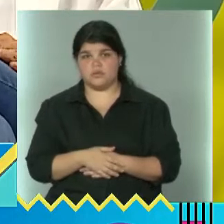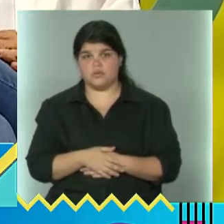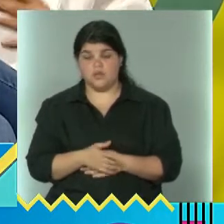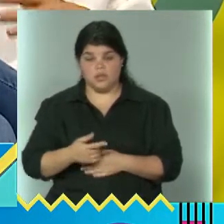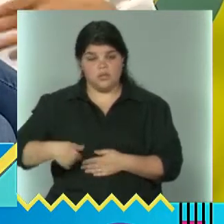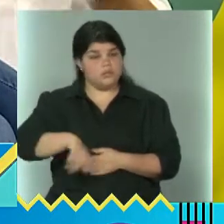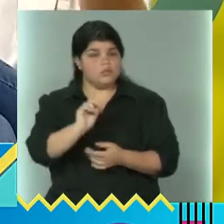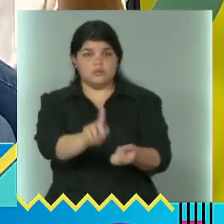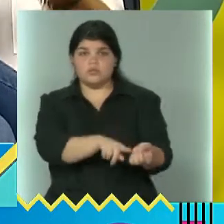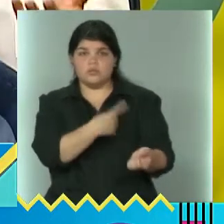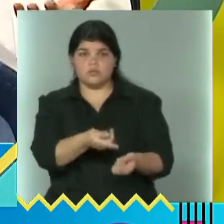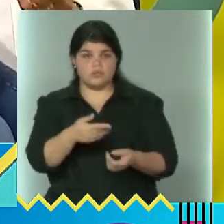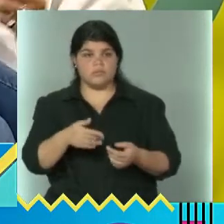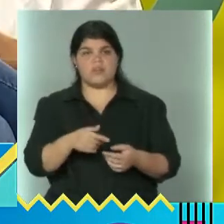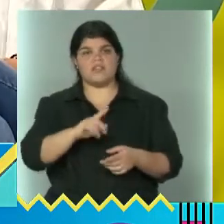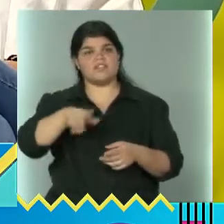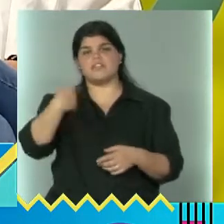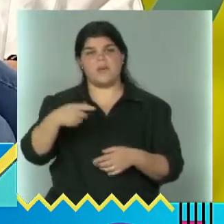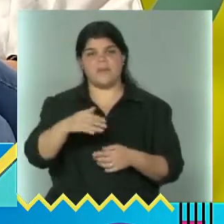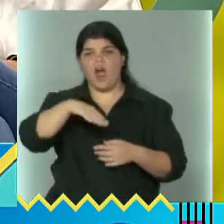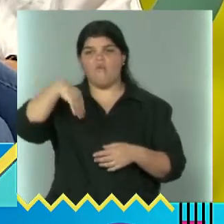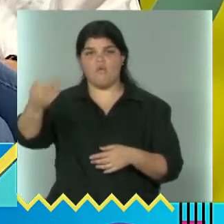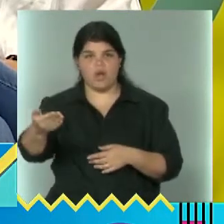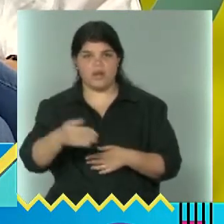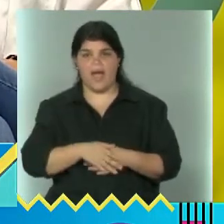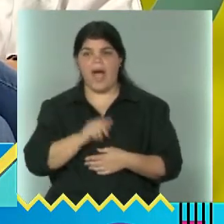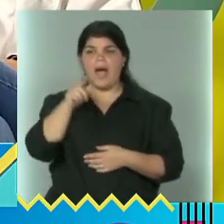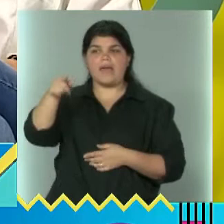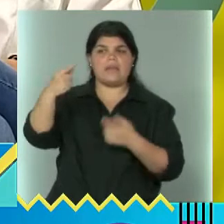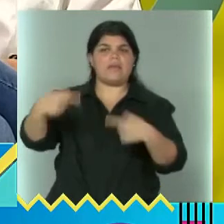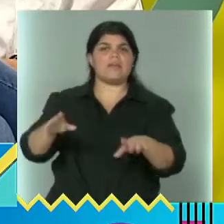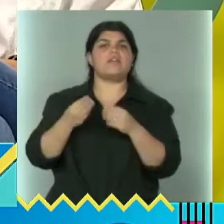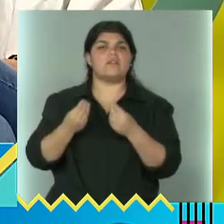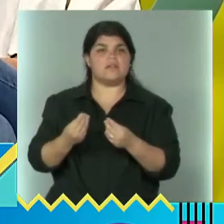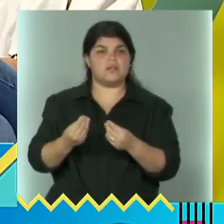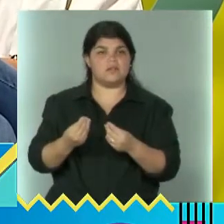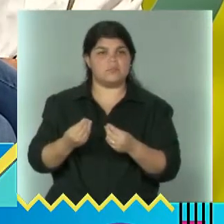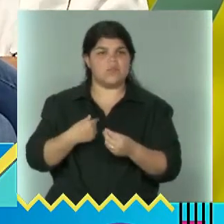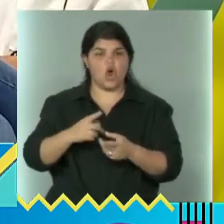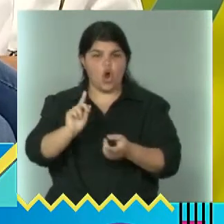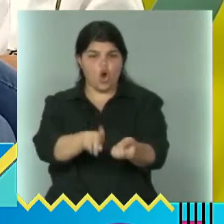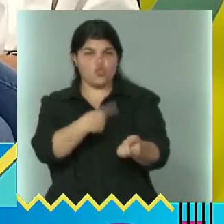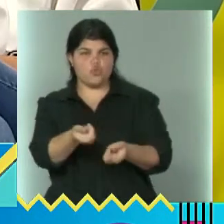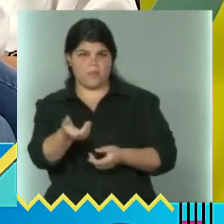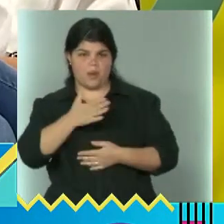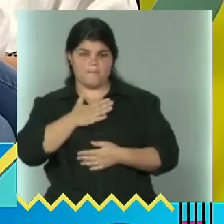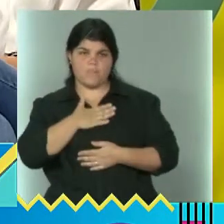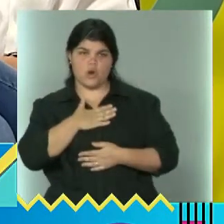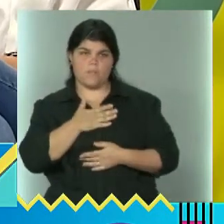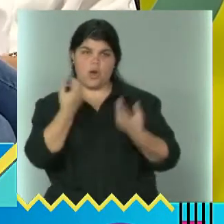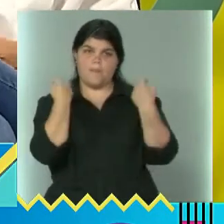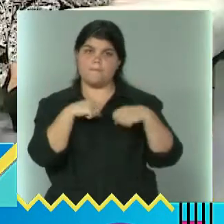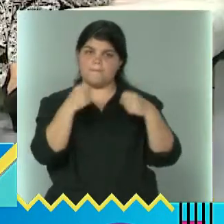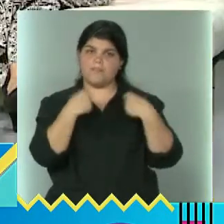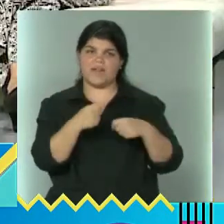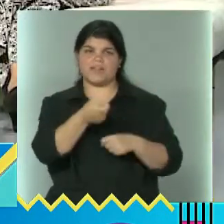todos acostumbrados a hablar del afuera, a hablar de lo que pasa allá. Y no estamos acostumbrados a hablar, por ejemplo, nosotros en los entrenamientos